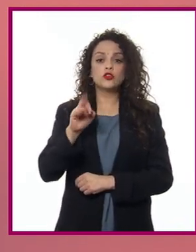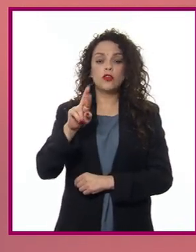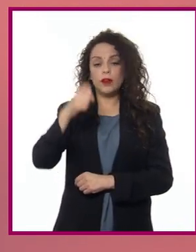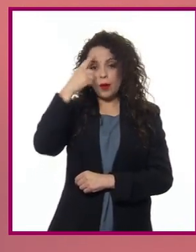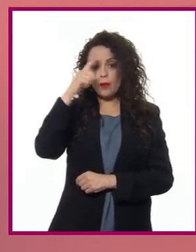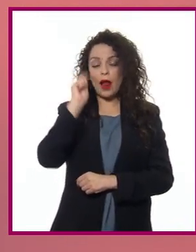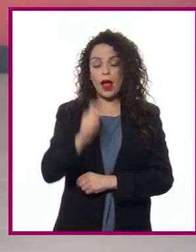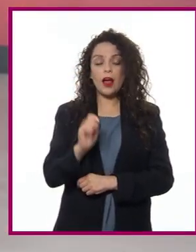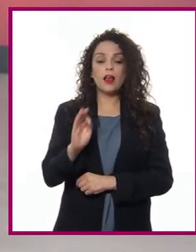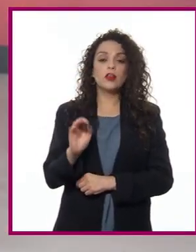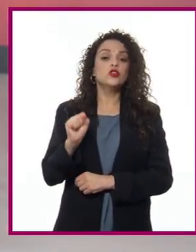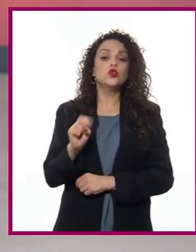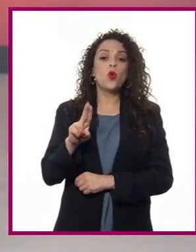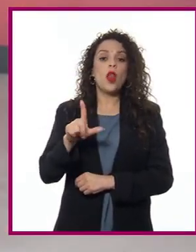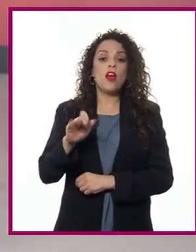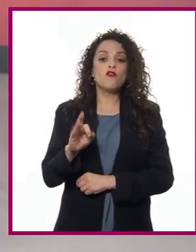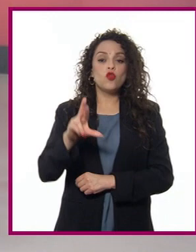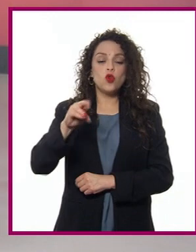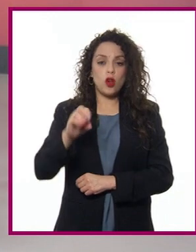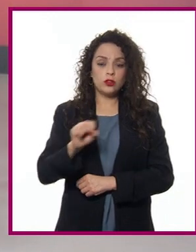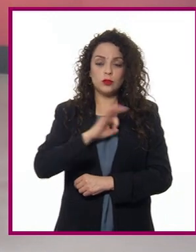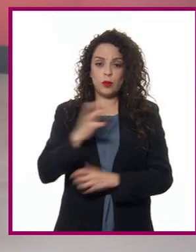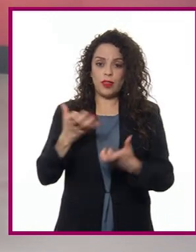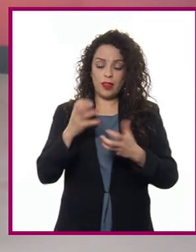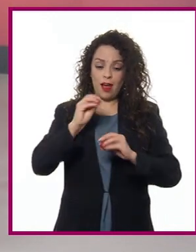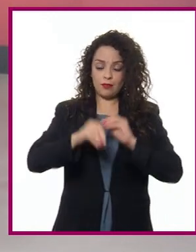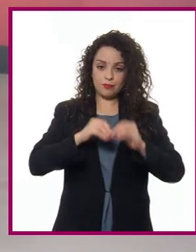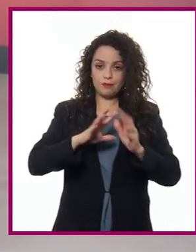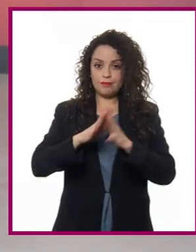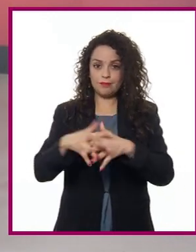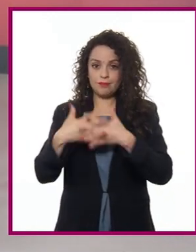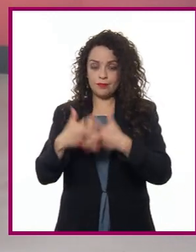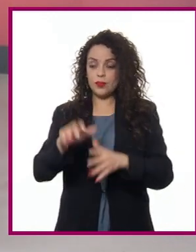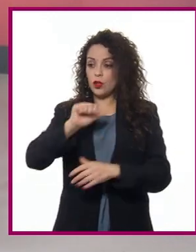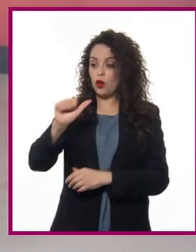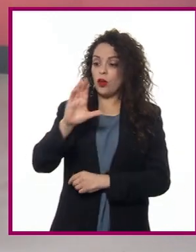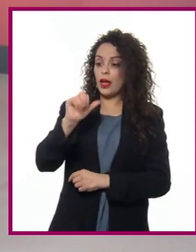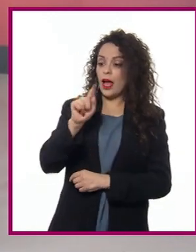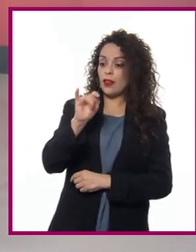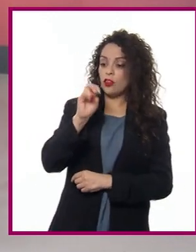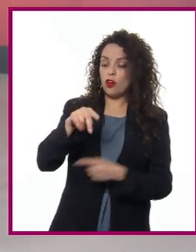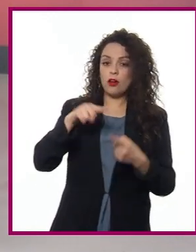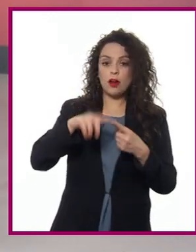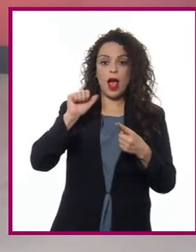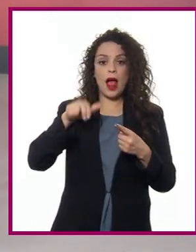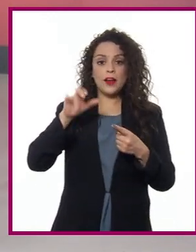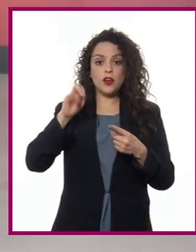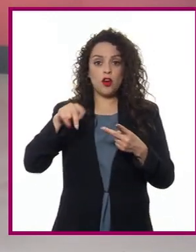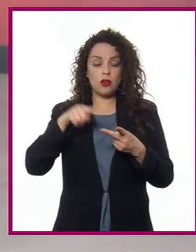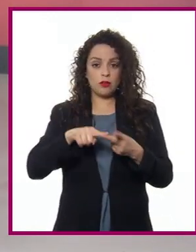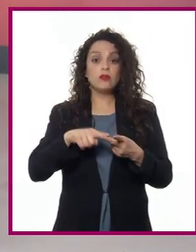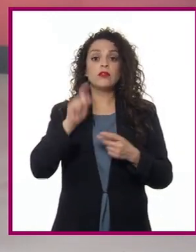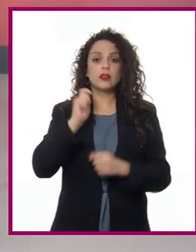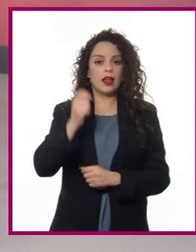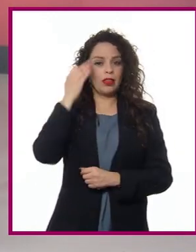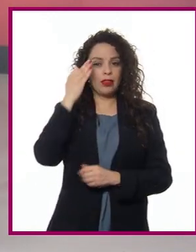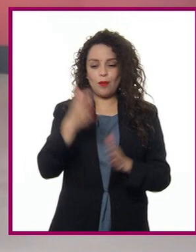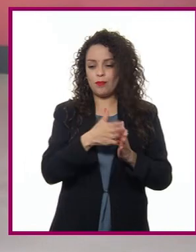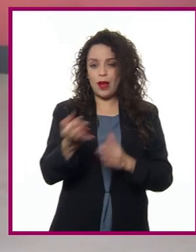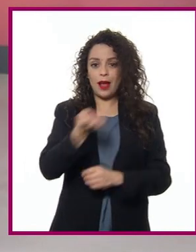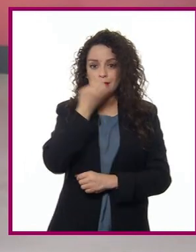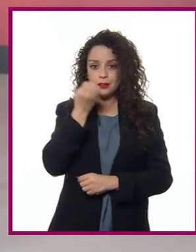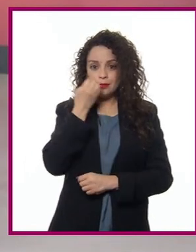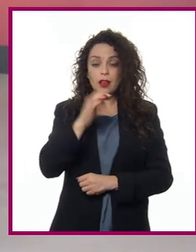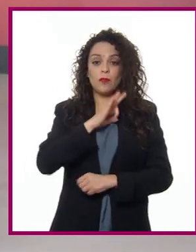sulfuros, y en la medida que se familiaricen con otros cationes y aniones, en el transcurso del ciclo escolar podrán